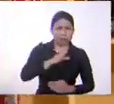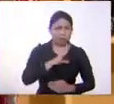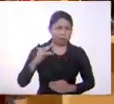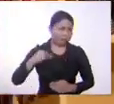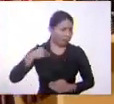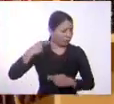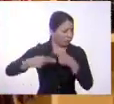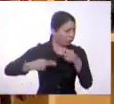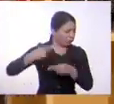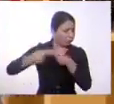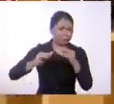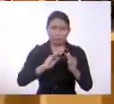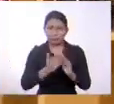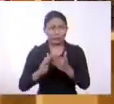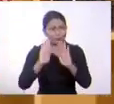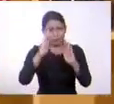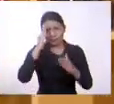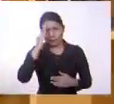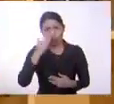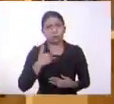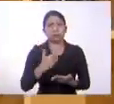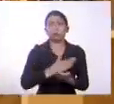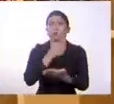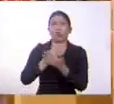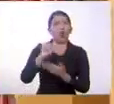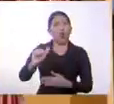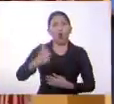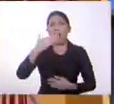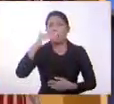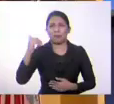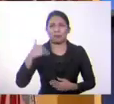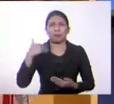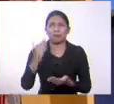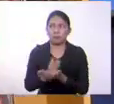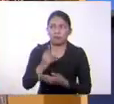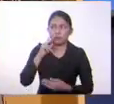nuestras comunidades. Pero tú llegas al otro país y de repente te